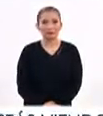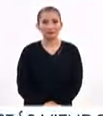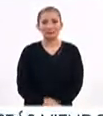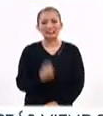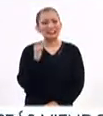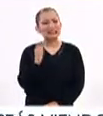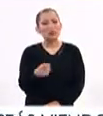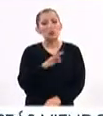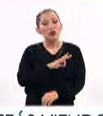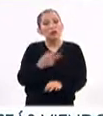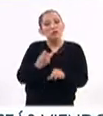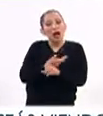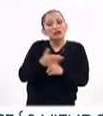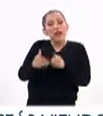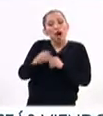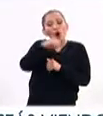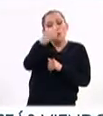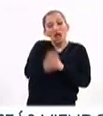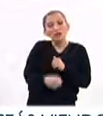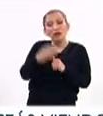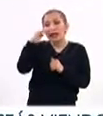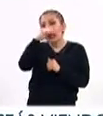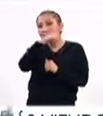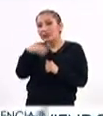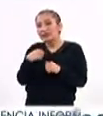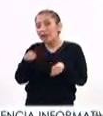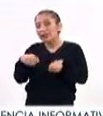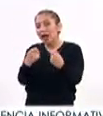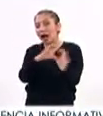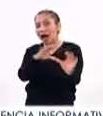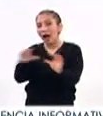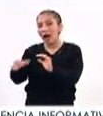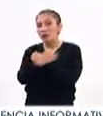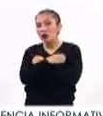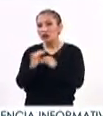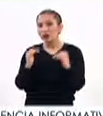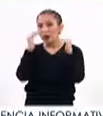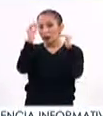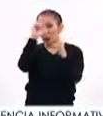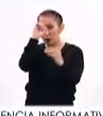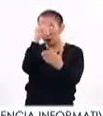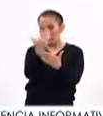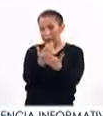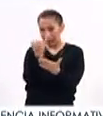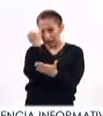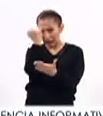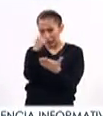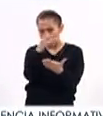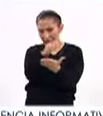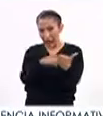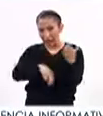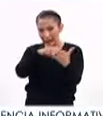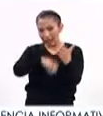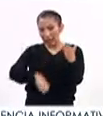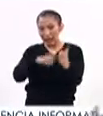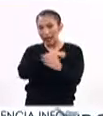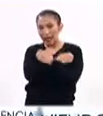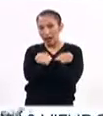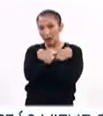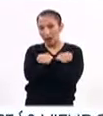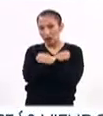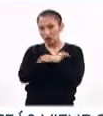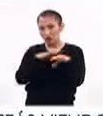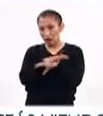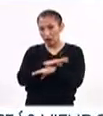¿Qué implicaciones tiene la obligatoriedad y gratuidad de la educación superior? ¿Cómo lo propone la iniciativa de reforma educativa que plantea el